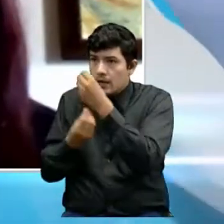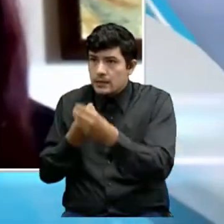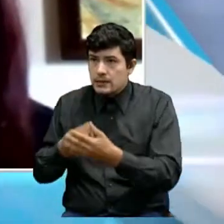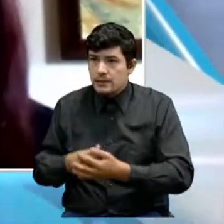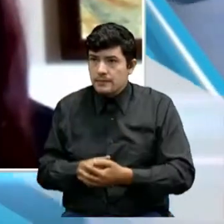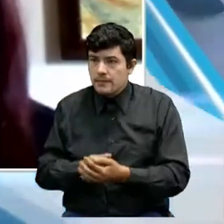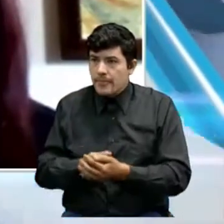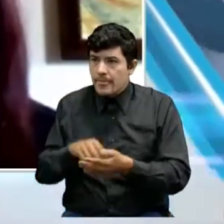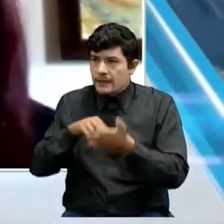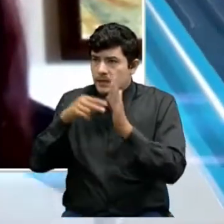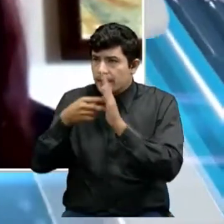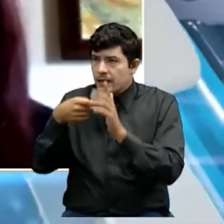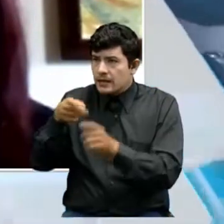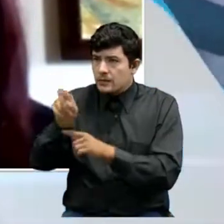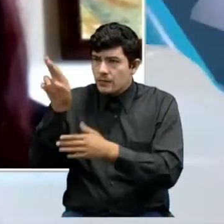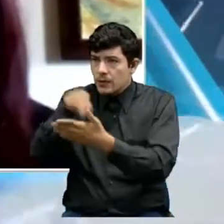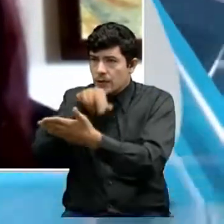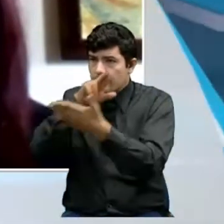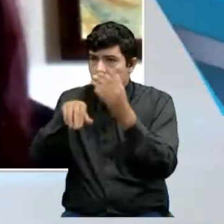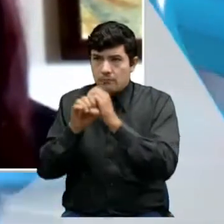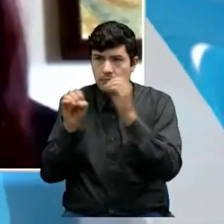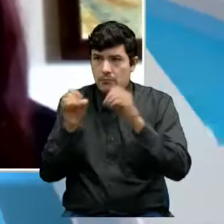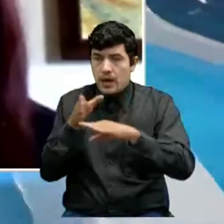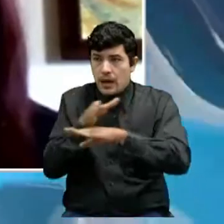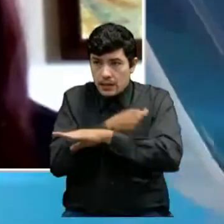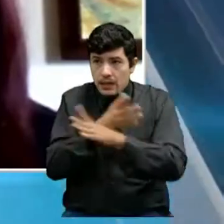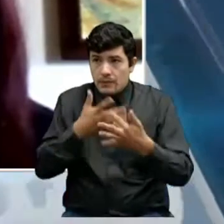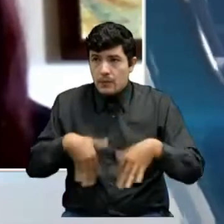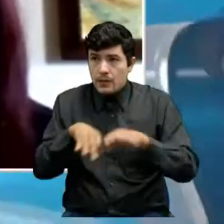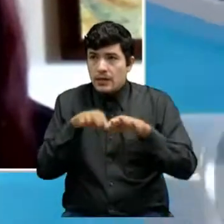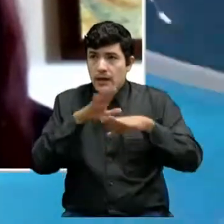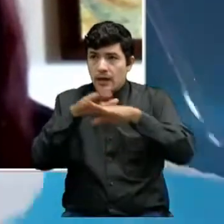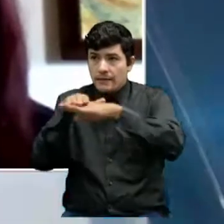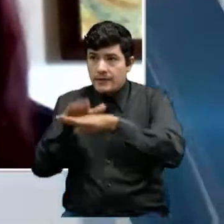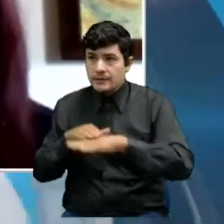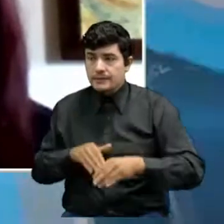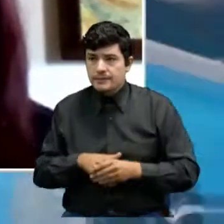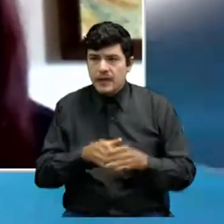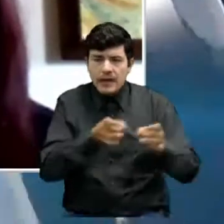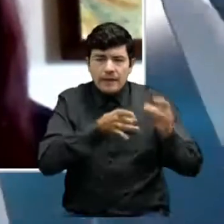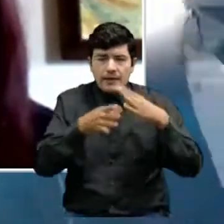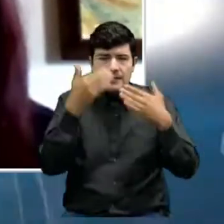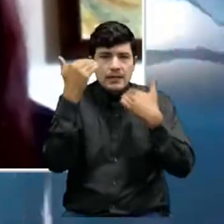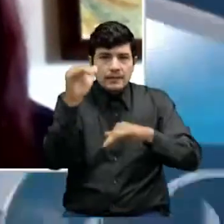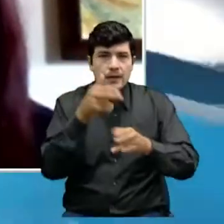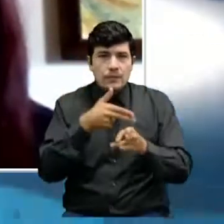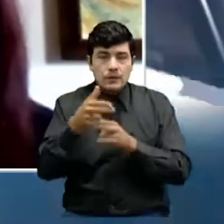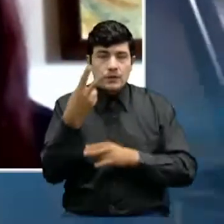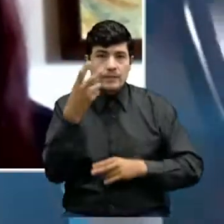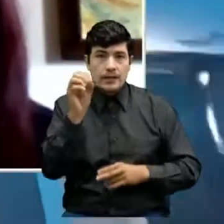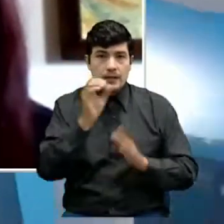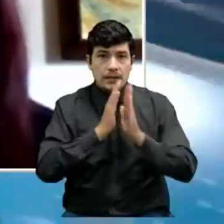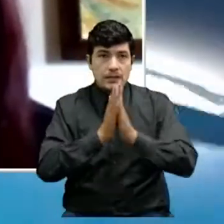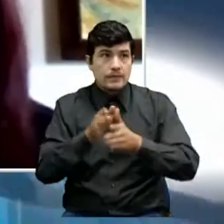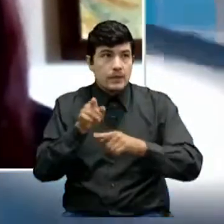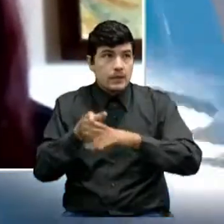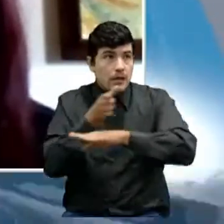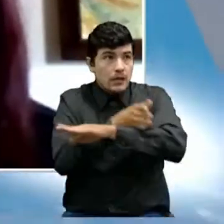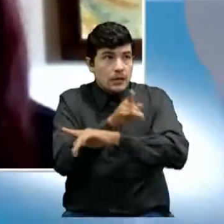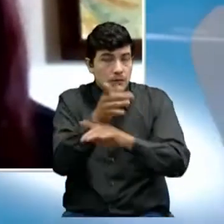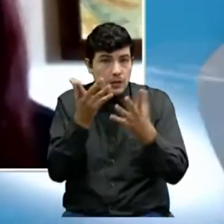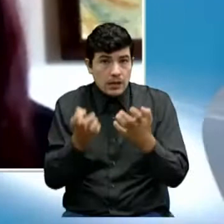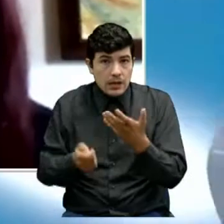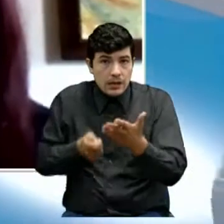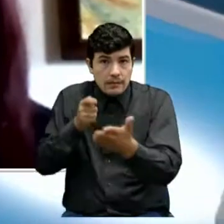está prohibido, es importante decir eso, ¿no? El plazo máximo es el 20 de diciembre. Si la quiere pagar antes, pues no le